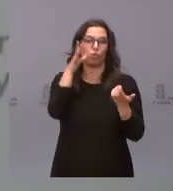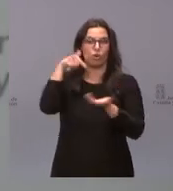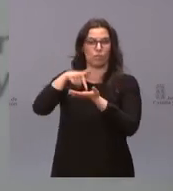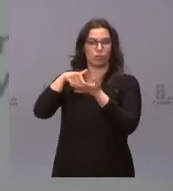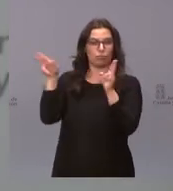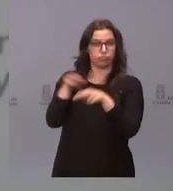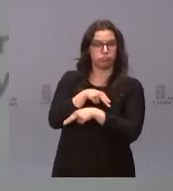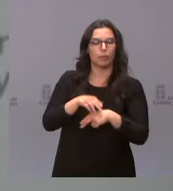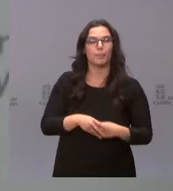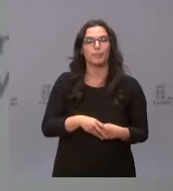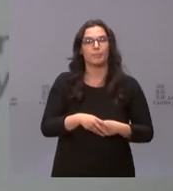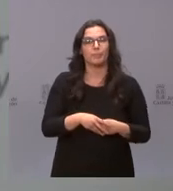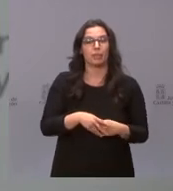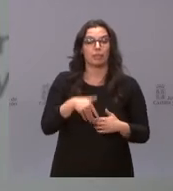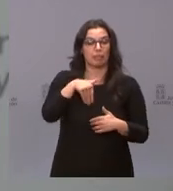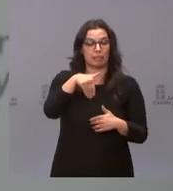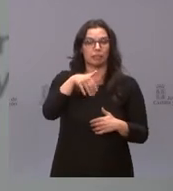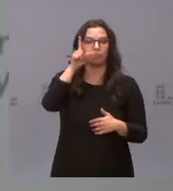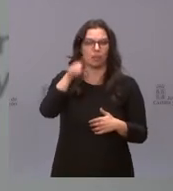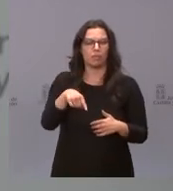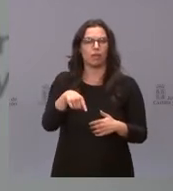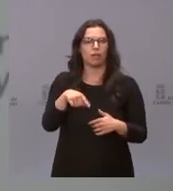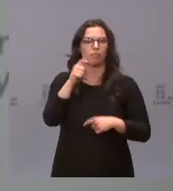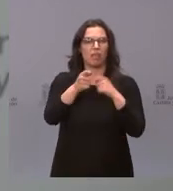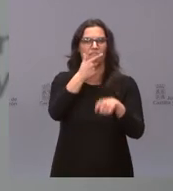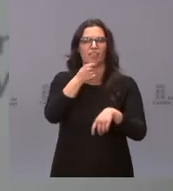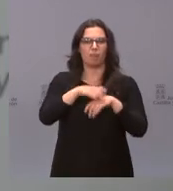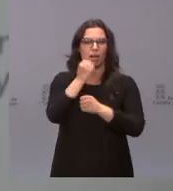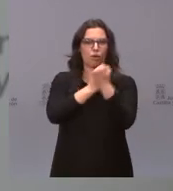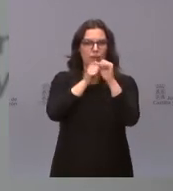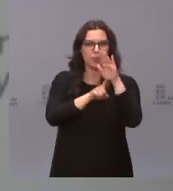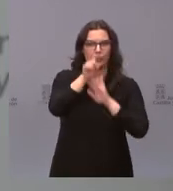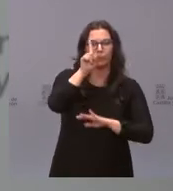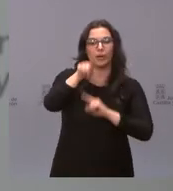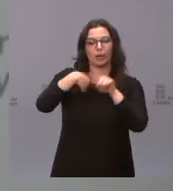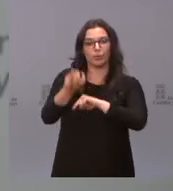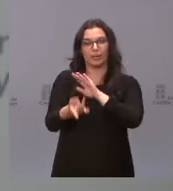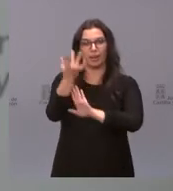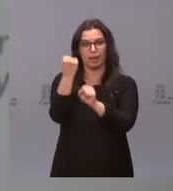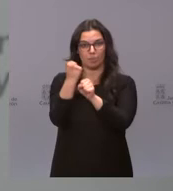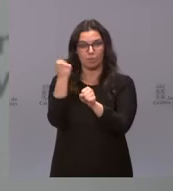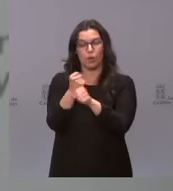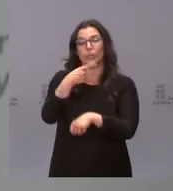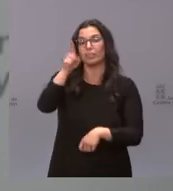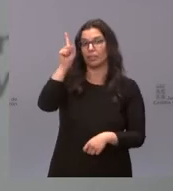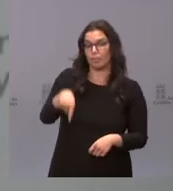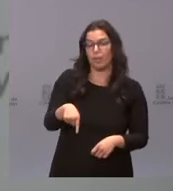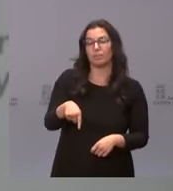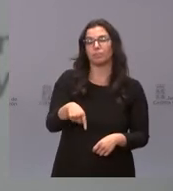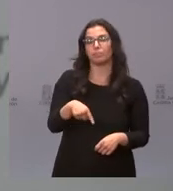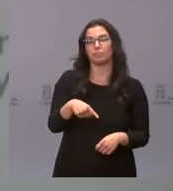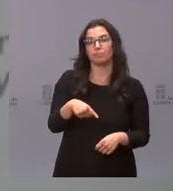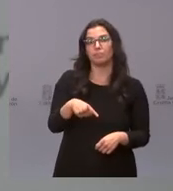impuesto y a medio plazo va a favorecer el crecimiento económico la creación de empleo y también por otro lado